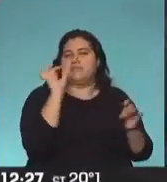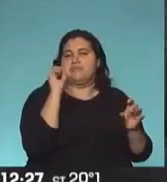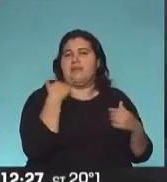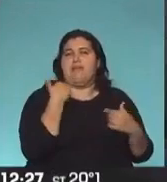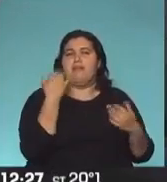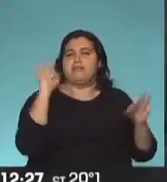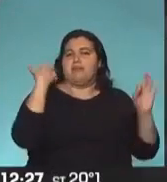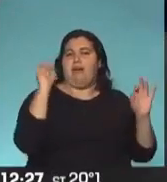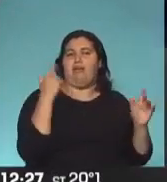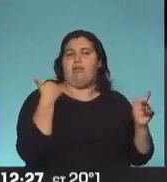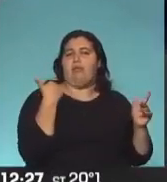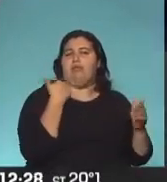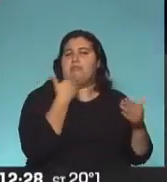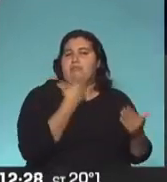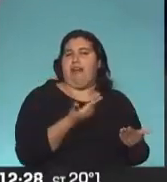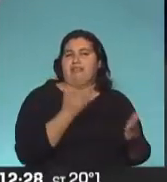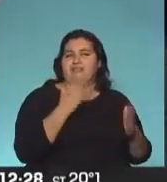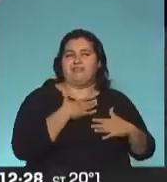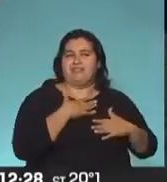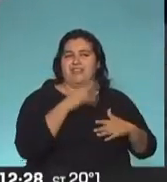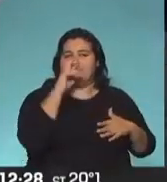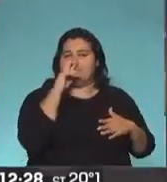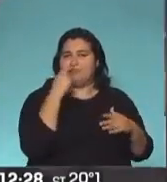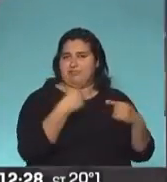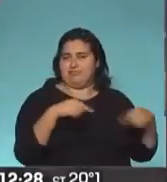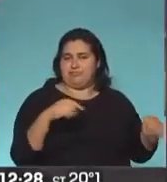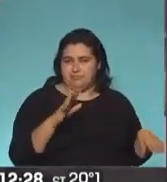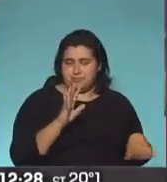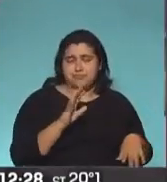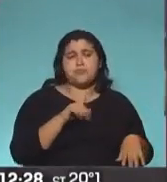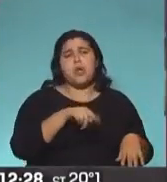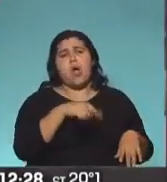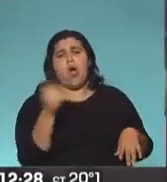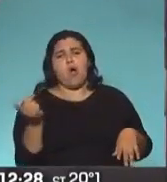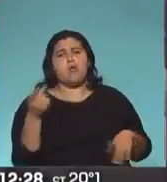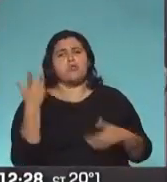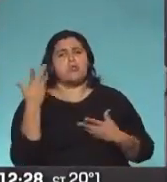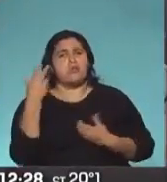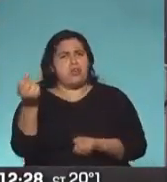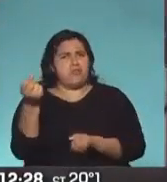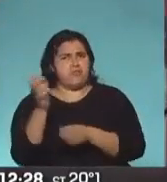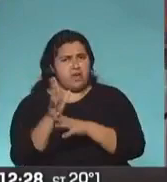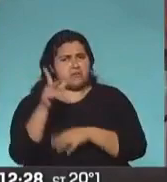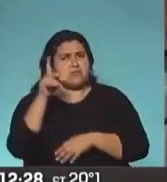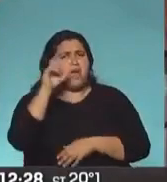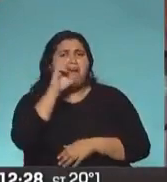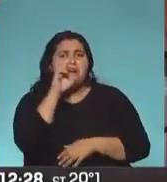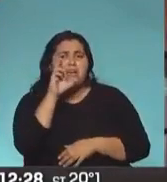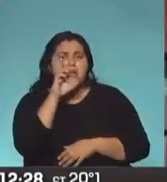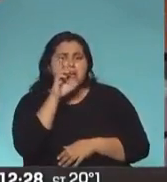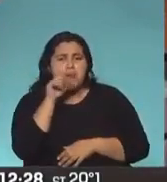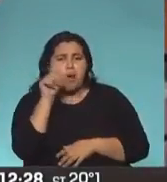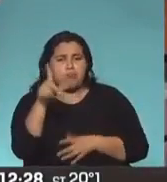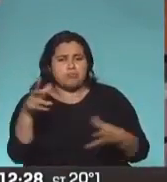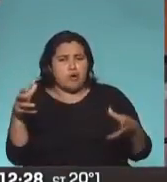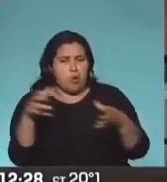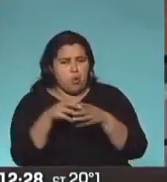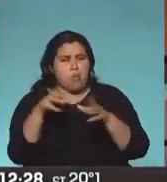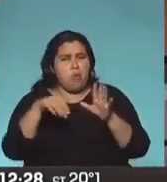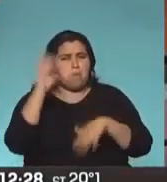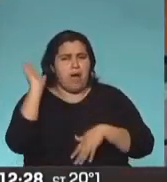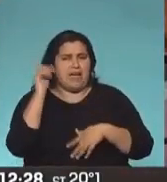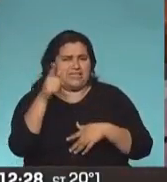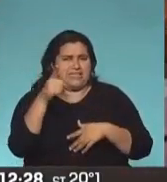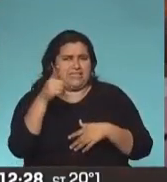en detrimento del pueblo sin embargo también lo que dicen muchos que defienden a evo morales el que es que es uno de los países que más ha crecido en la